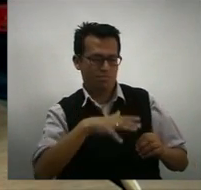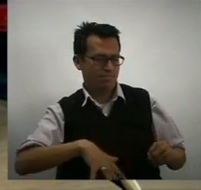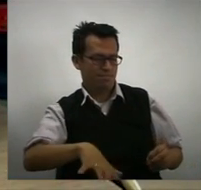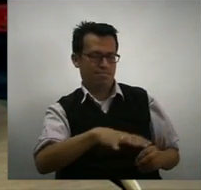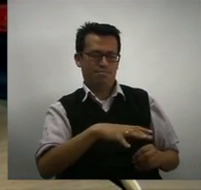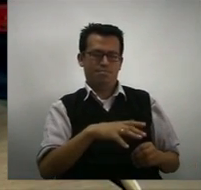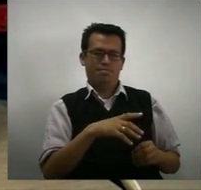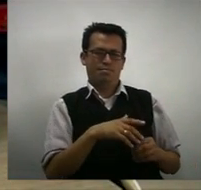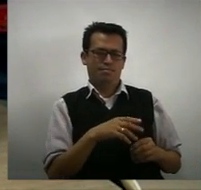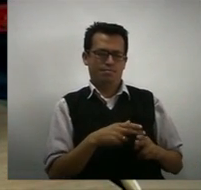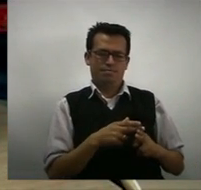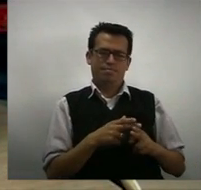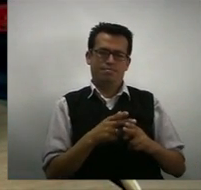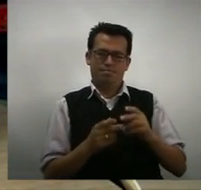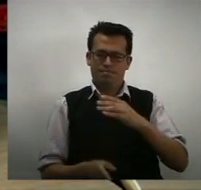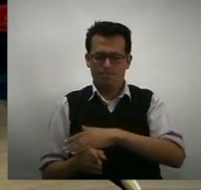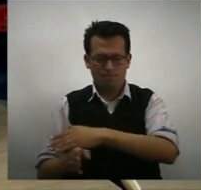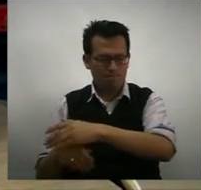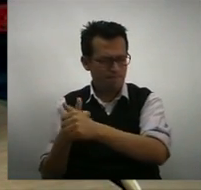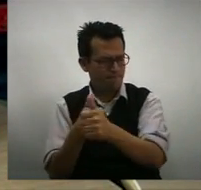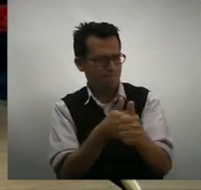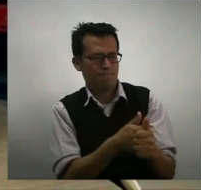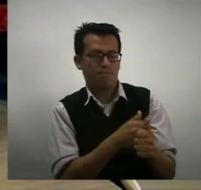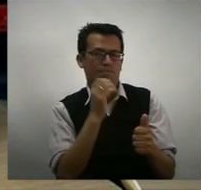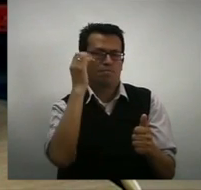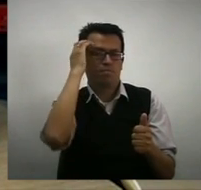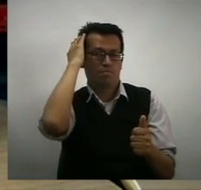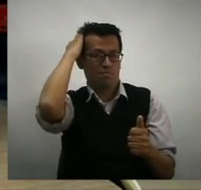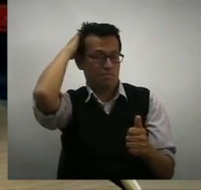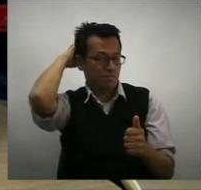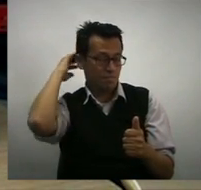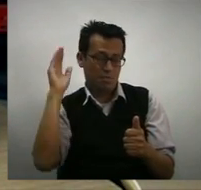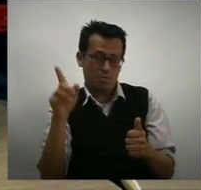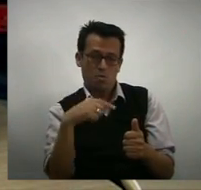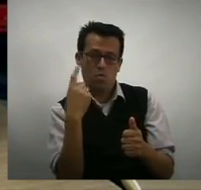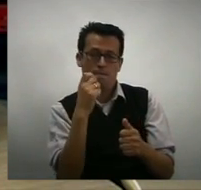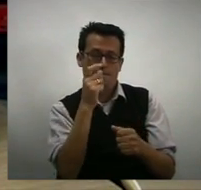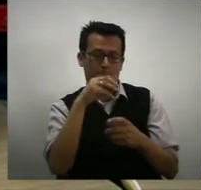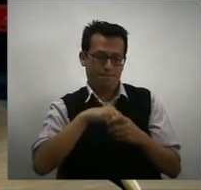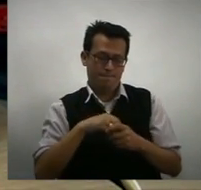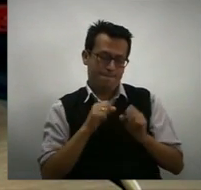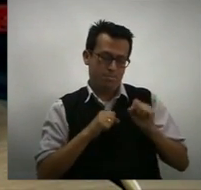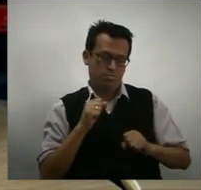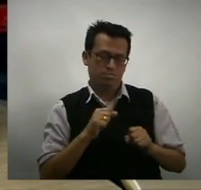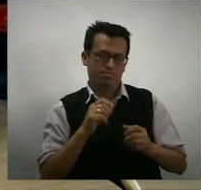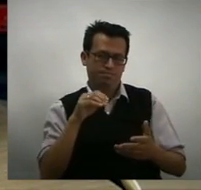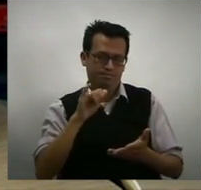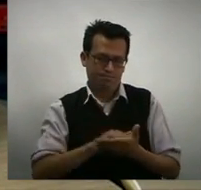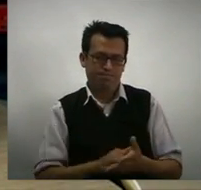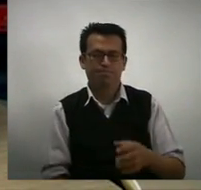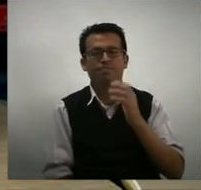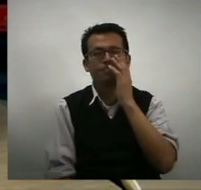expuesto el mundo, gran rechazo, dotando de una postura transhistórica que revitaliza la vida, una posibilidad, una mutación.